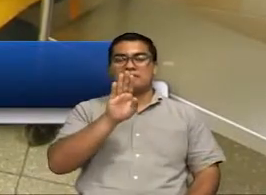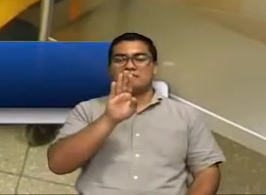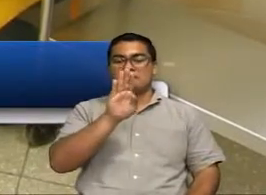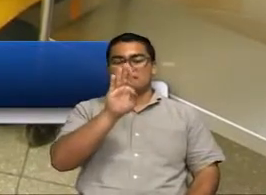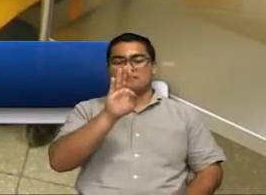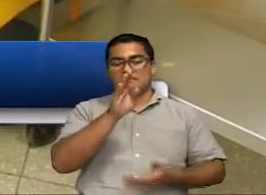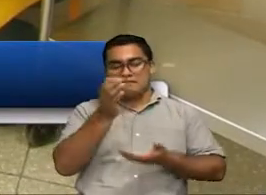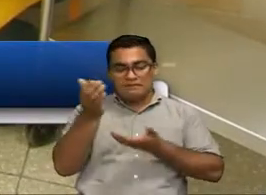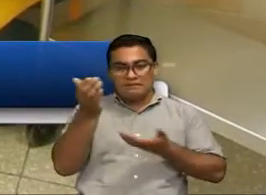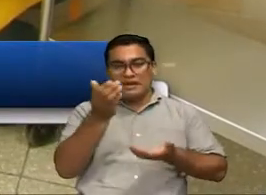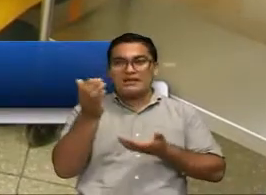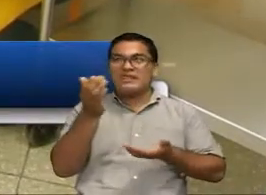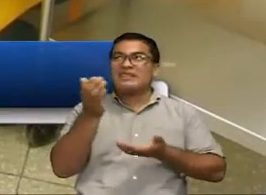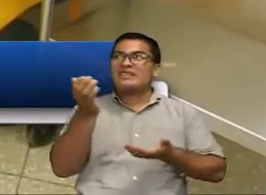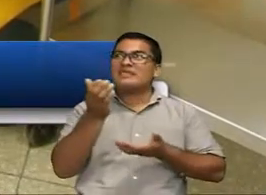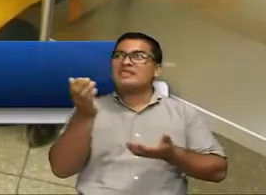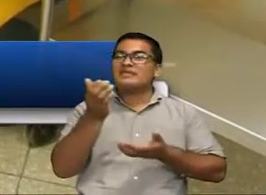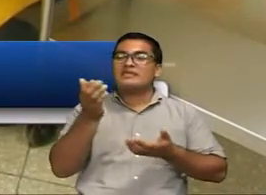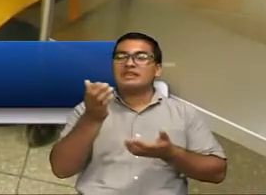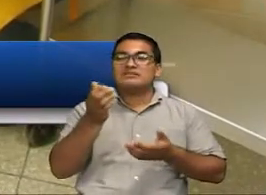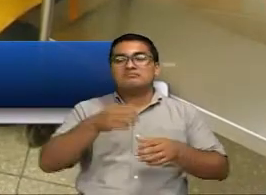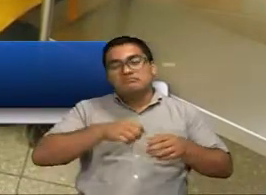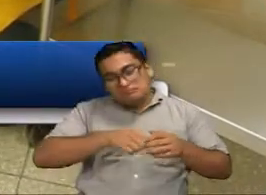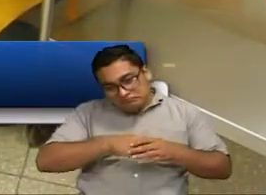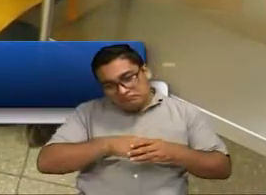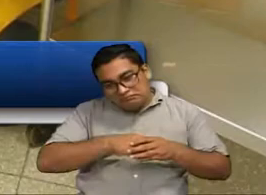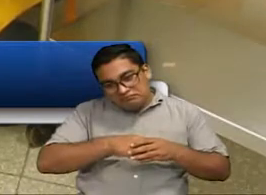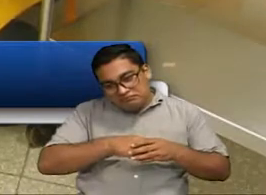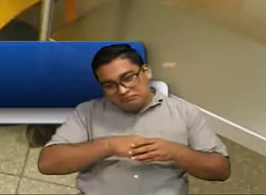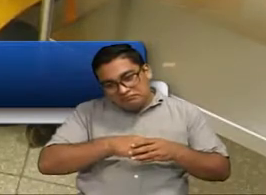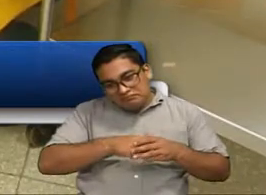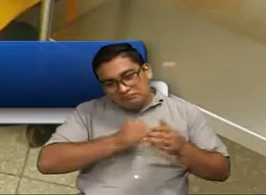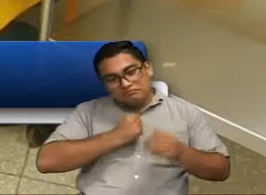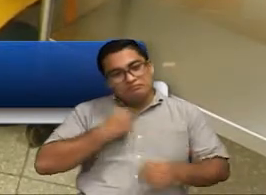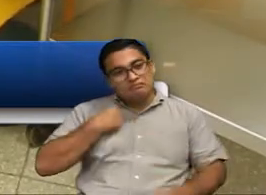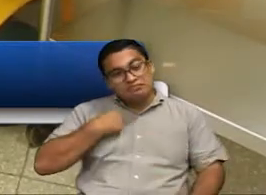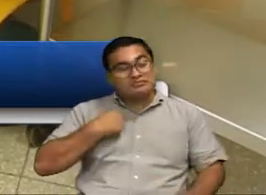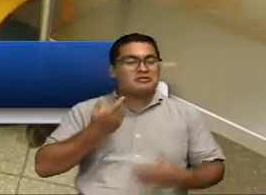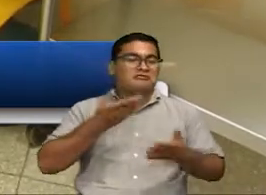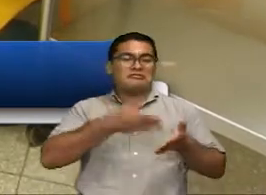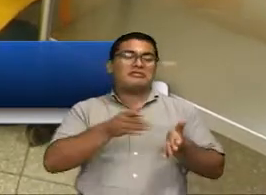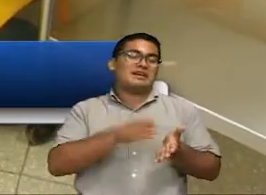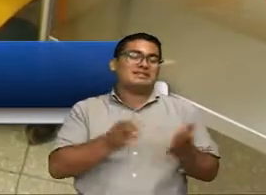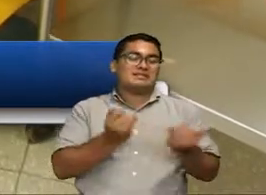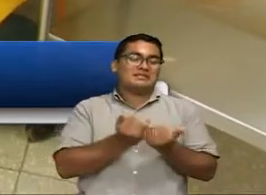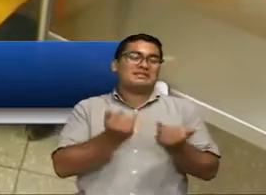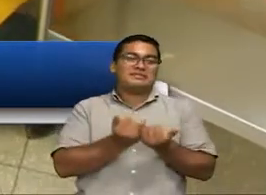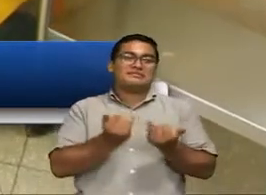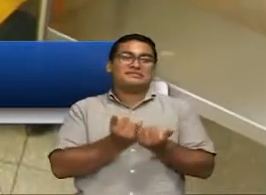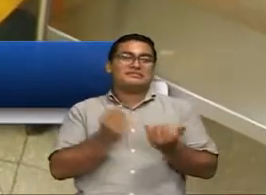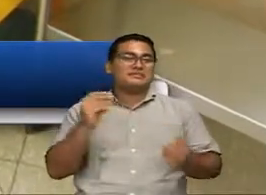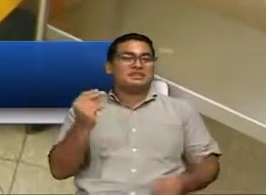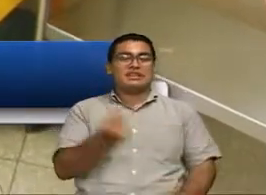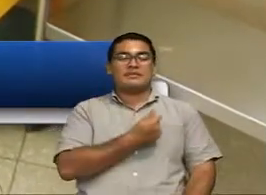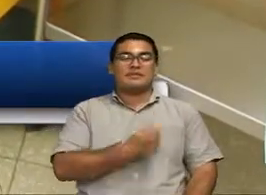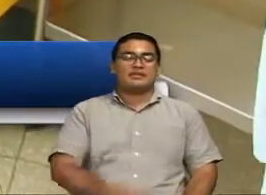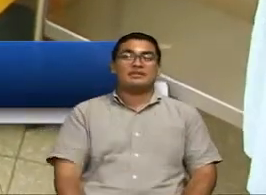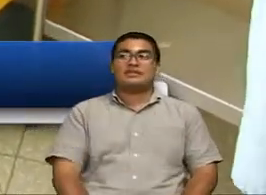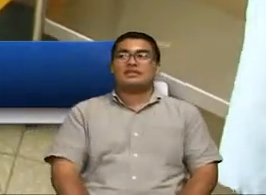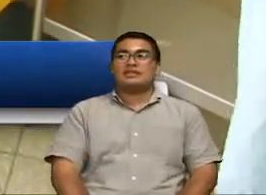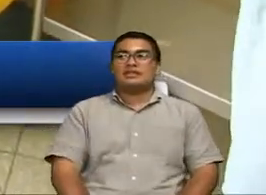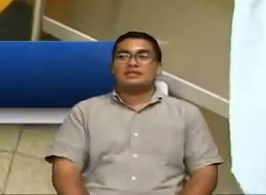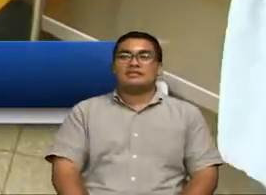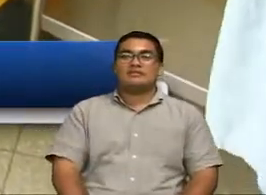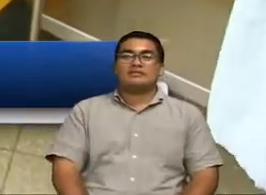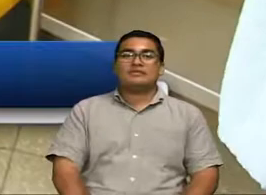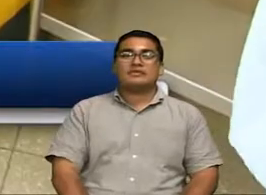se ponen en cuclillas, y así hacen el acto defecatorio porque le es más fácil y más rápido. Ya.